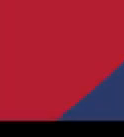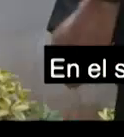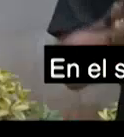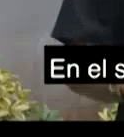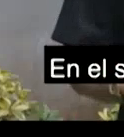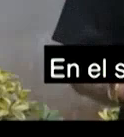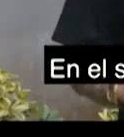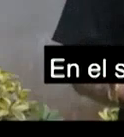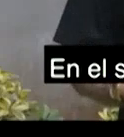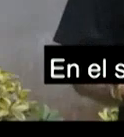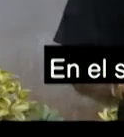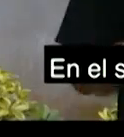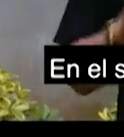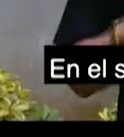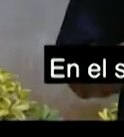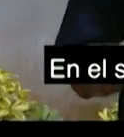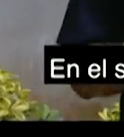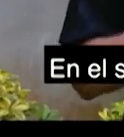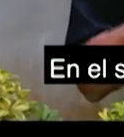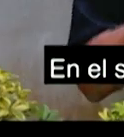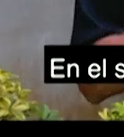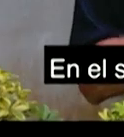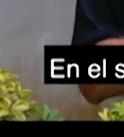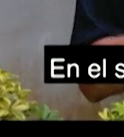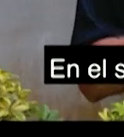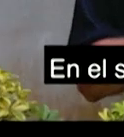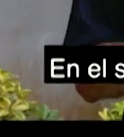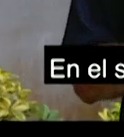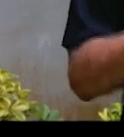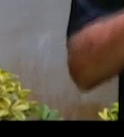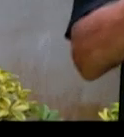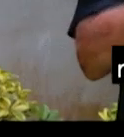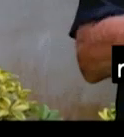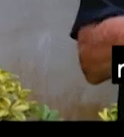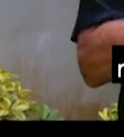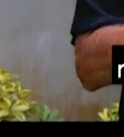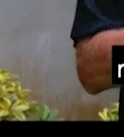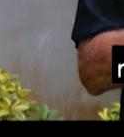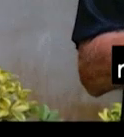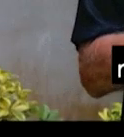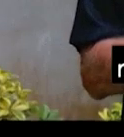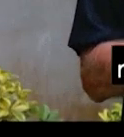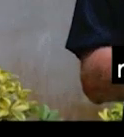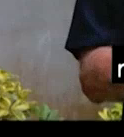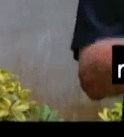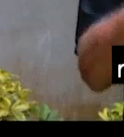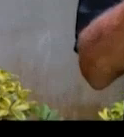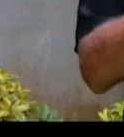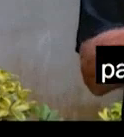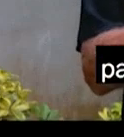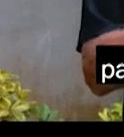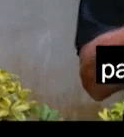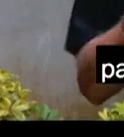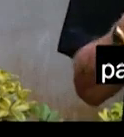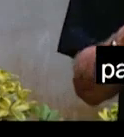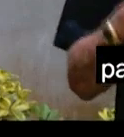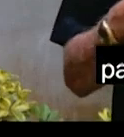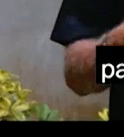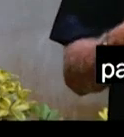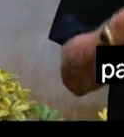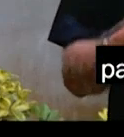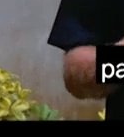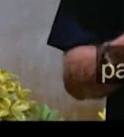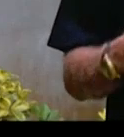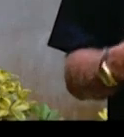En el sistema educativo requerimos vincular, regresar a los colegios técnicos para unir el sector